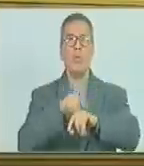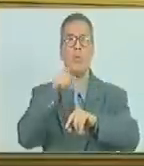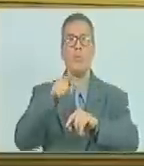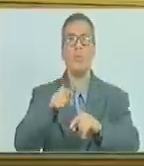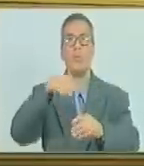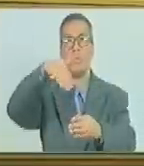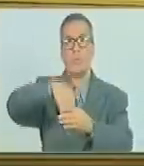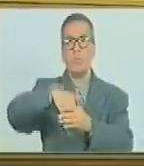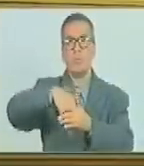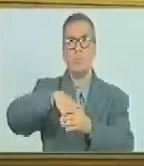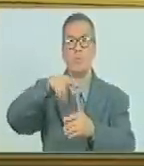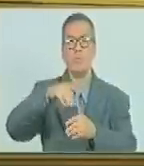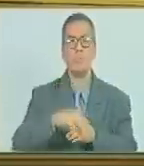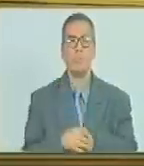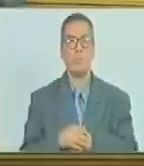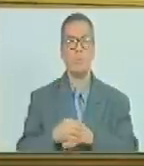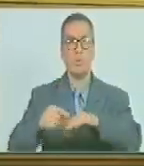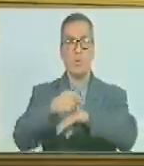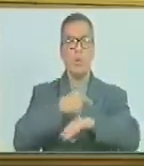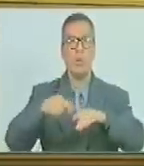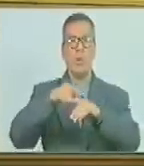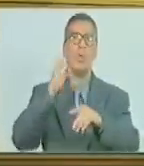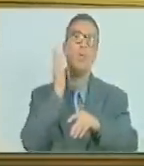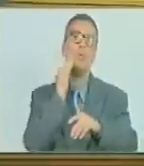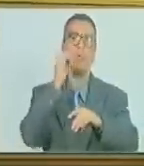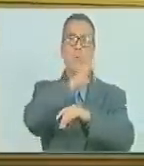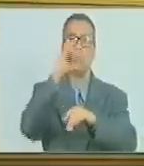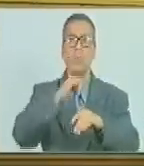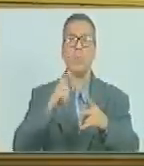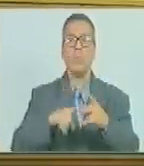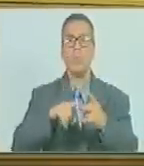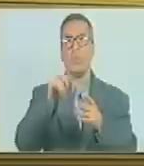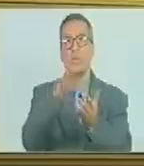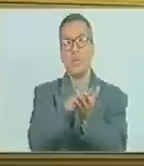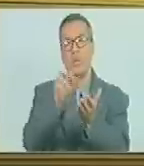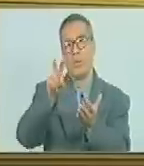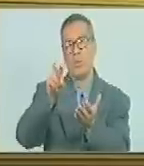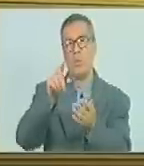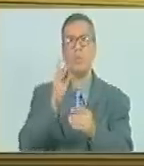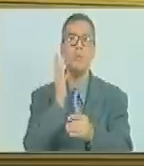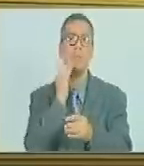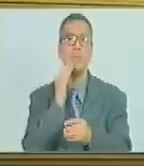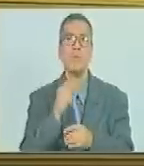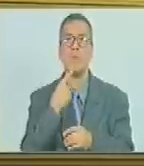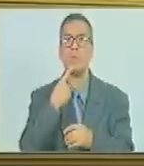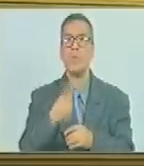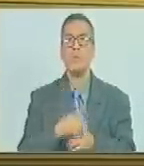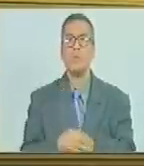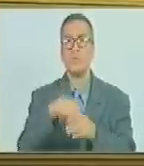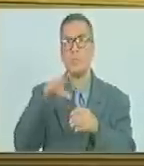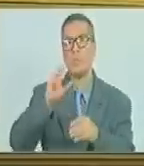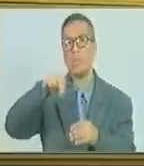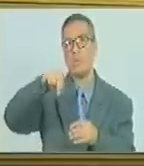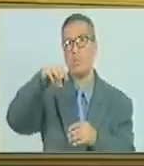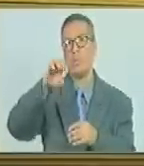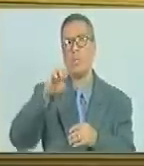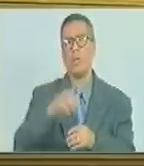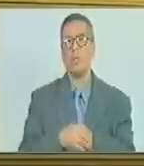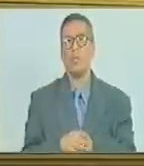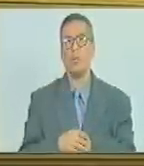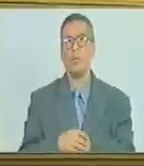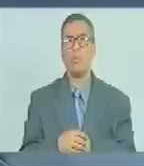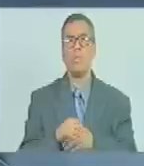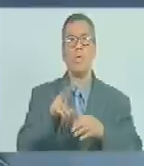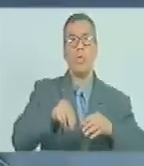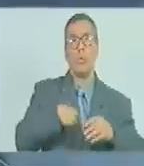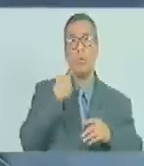una elección del gobernador del Zulia o del gobernador de Nueva Esparta, que diga el Consejo Nacional Electoral, mira, no